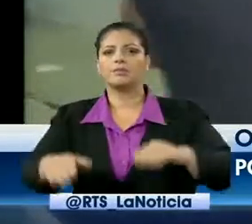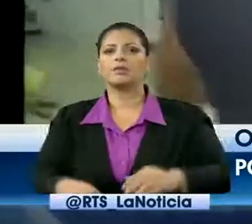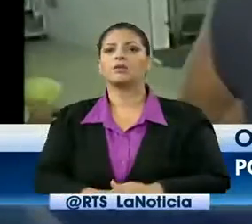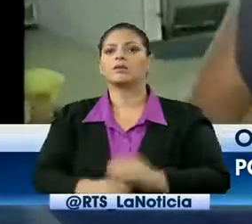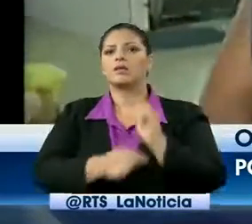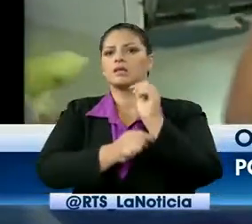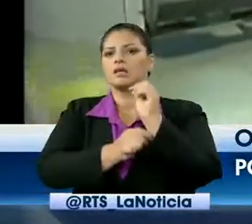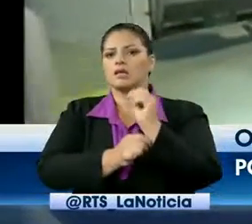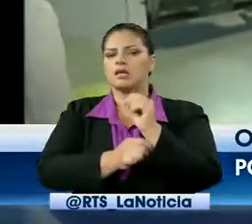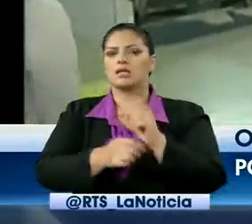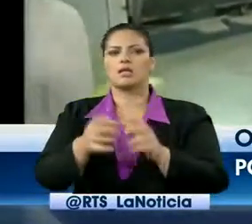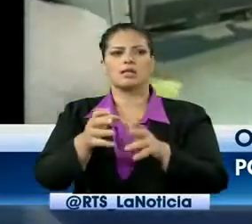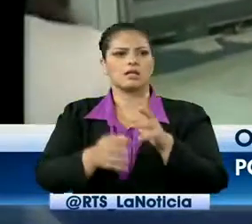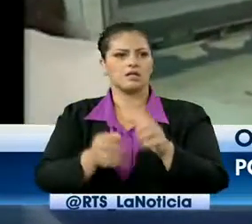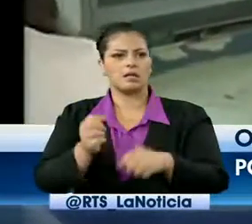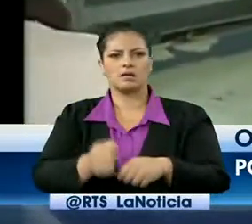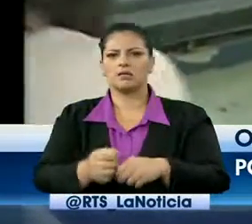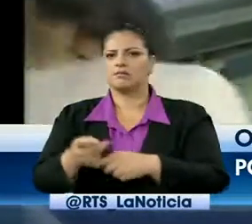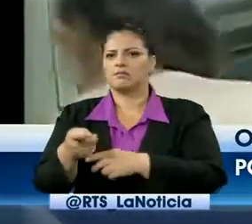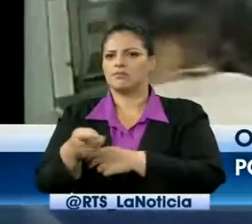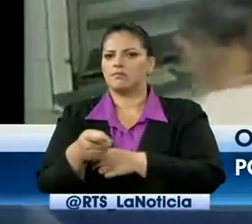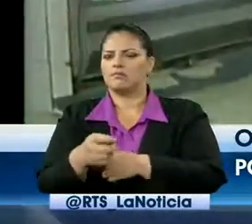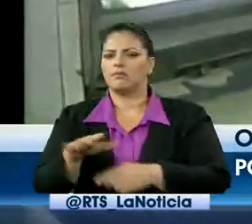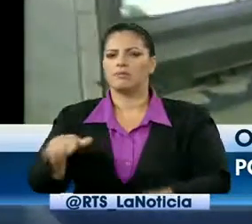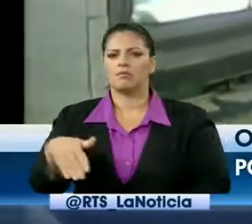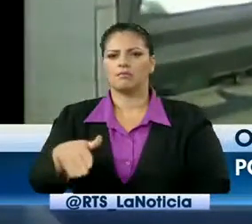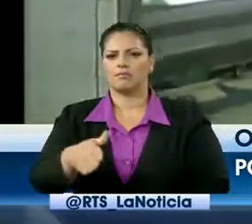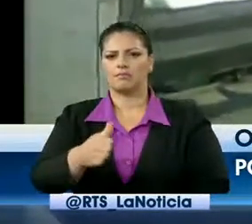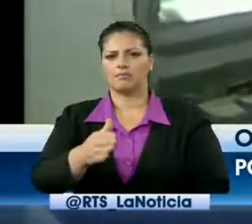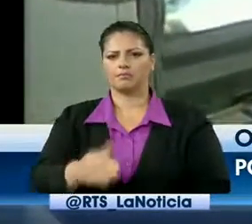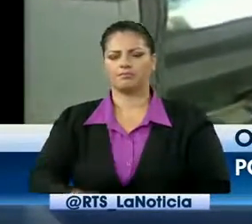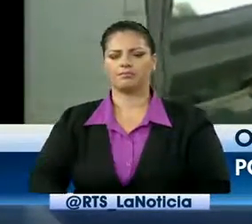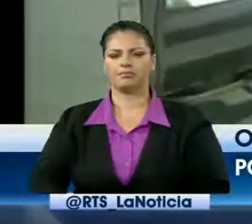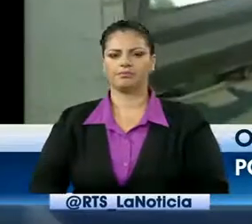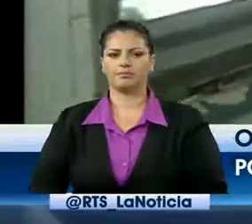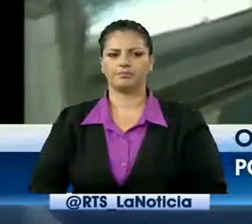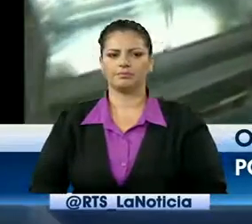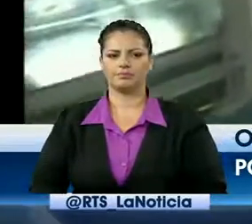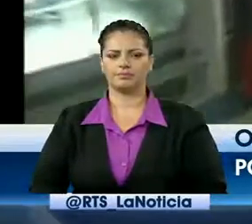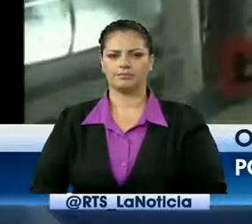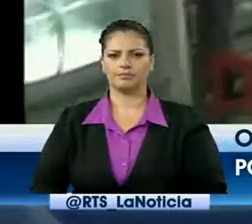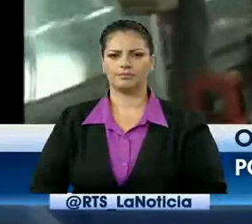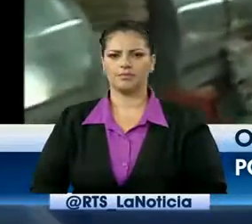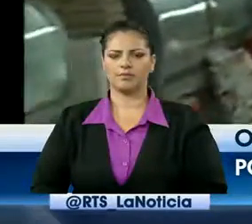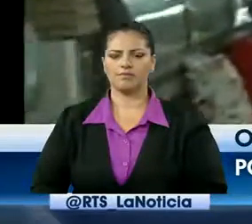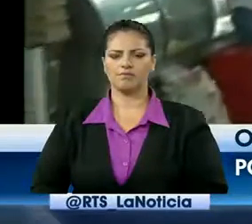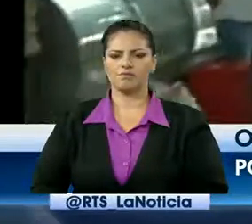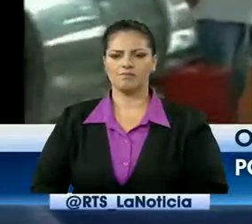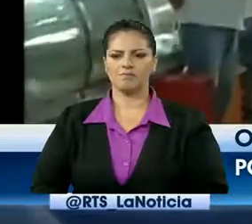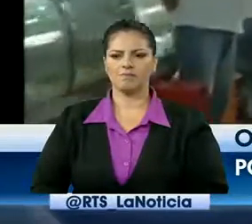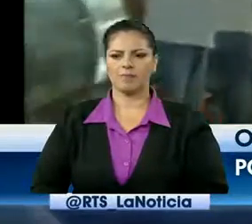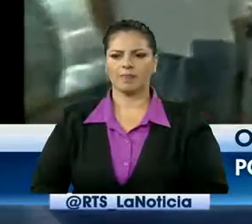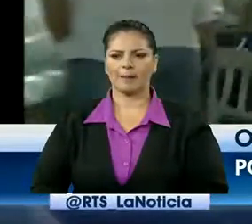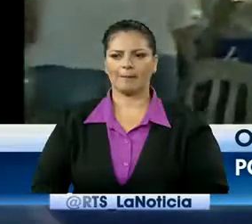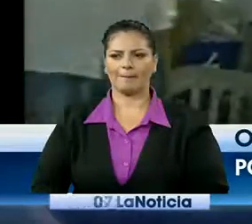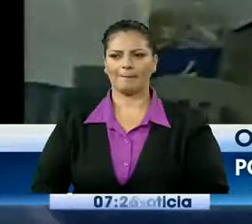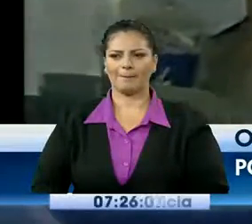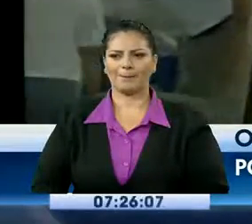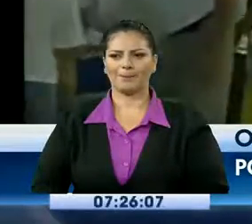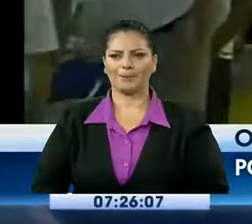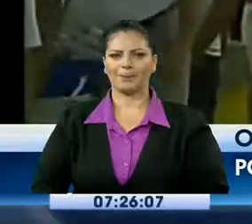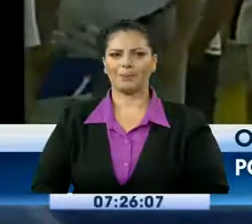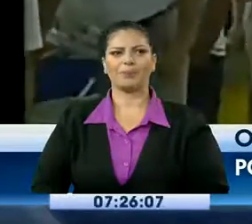los pescados, camarón y demás mariscos, podríamos decir, que